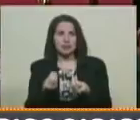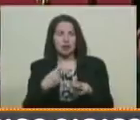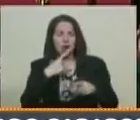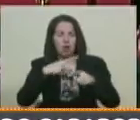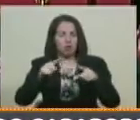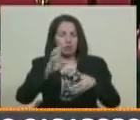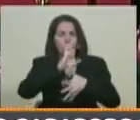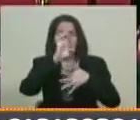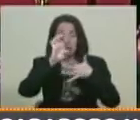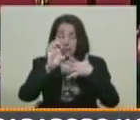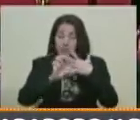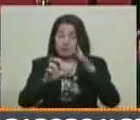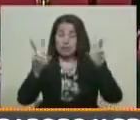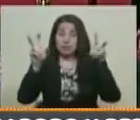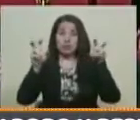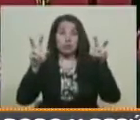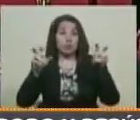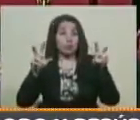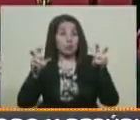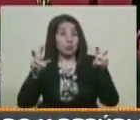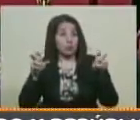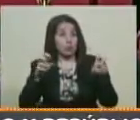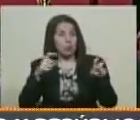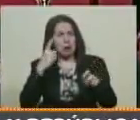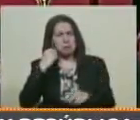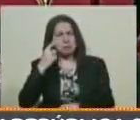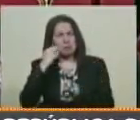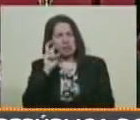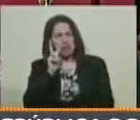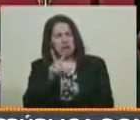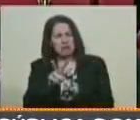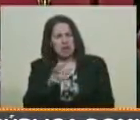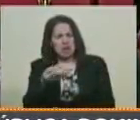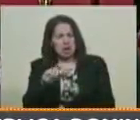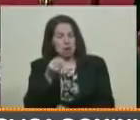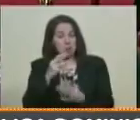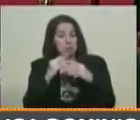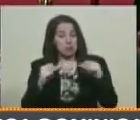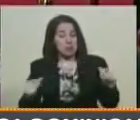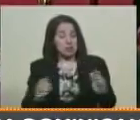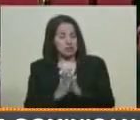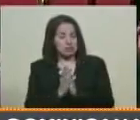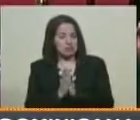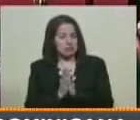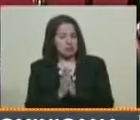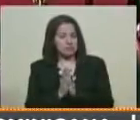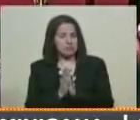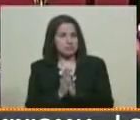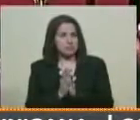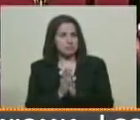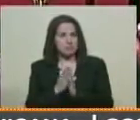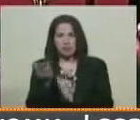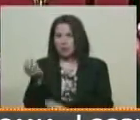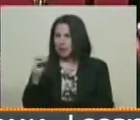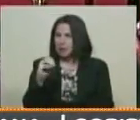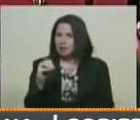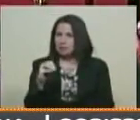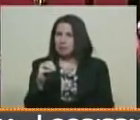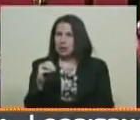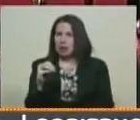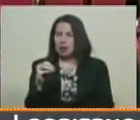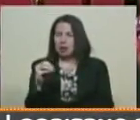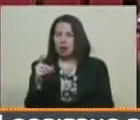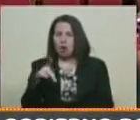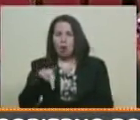elementos nuevos, ¿no?, en lo que estábamos acostumbrados a ver a través de Tierra Santa. Incluyen un poco de power